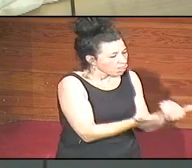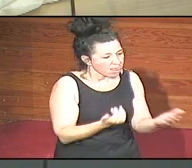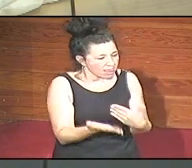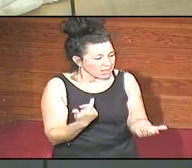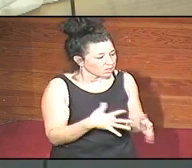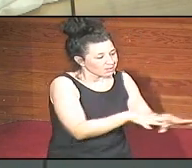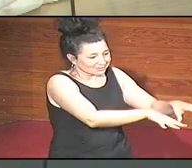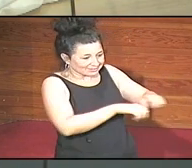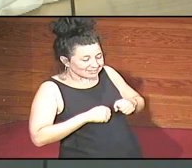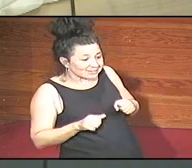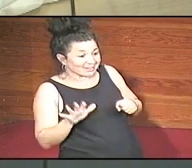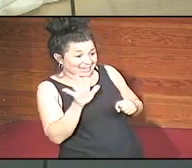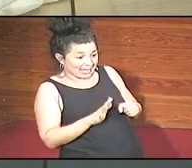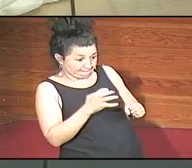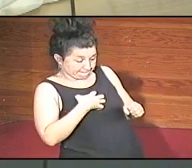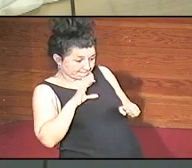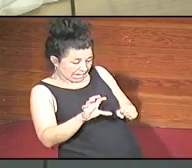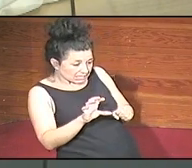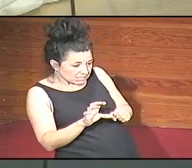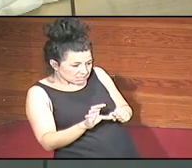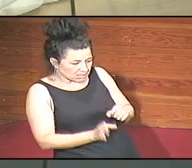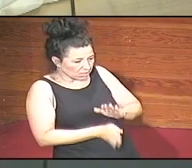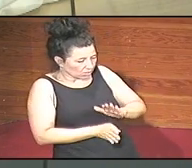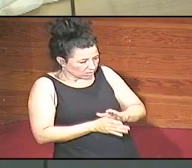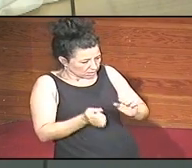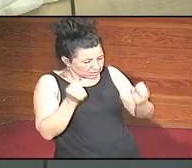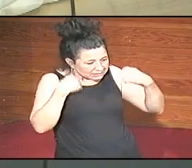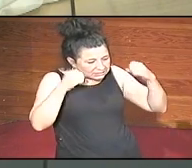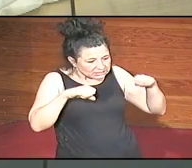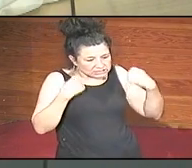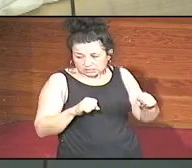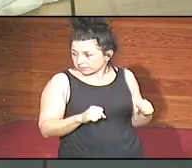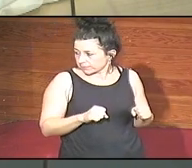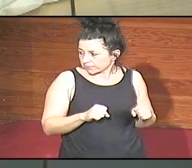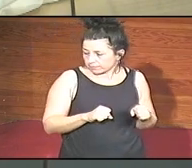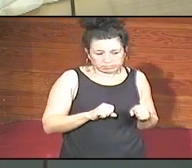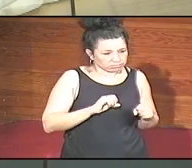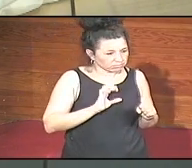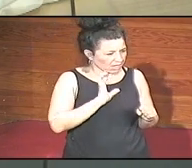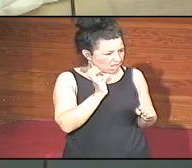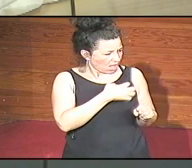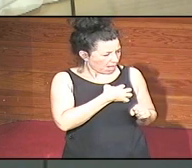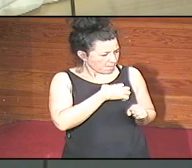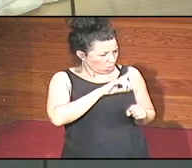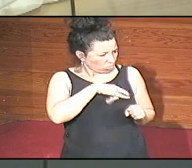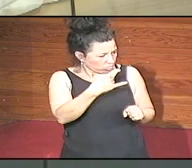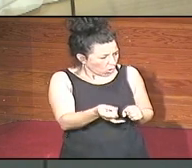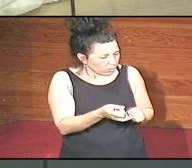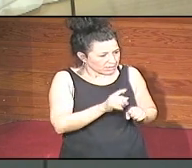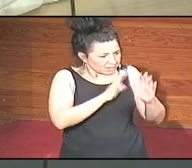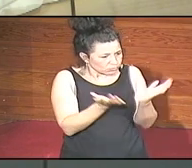y siguen entrenando en ese acto los ves correr y está corriendo abel kirui campeón doble campeón del mundo de maratón